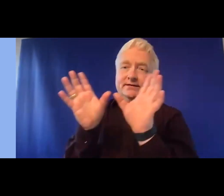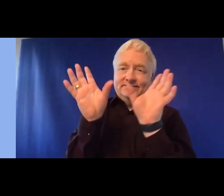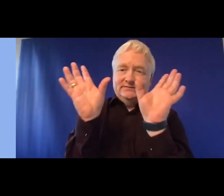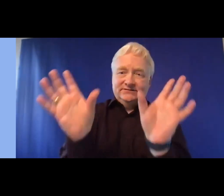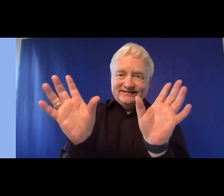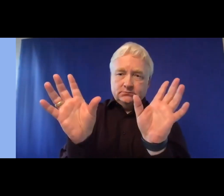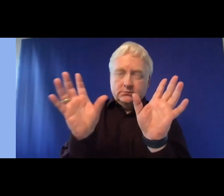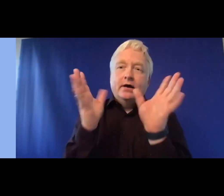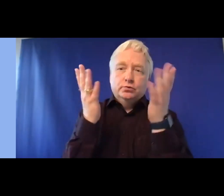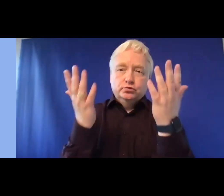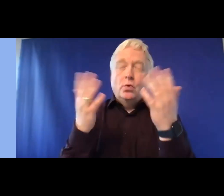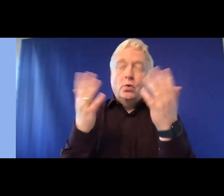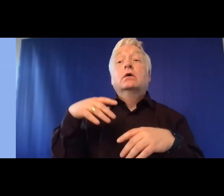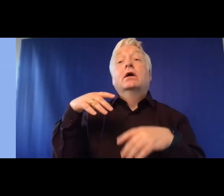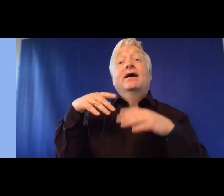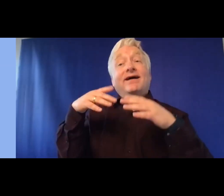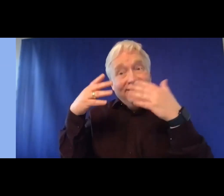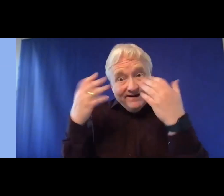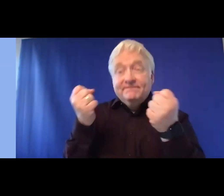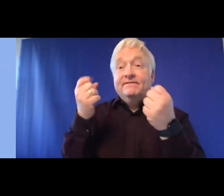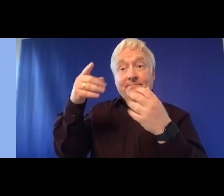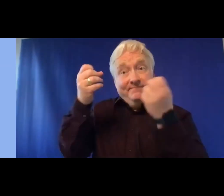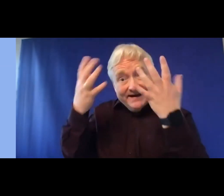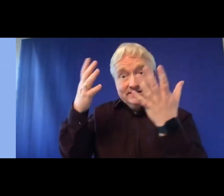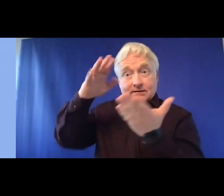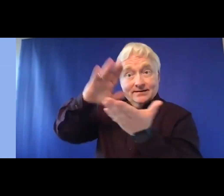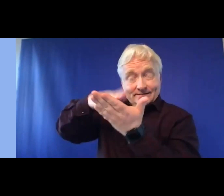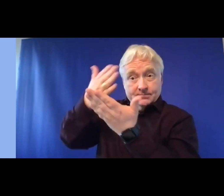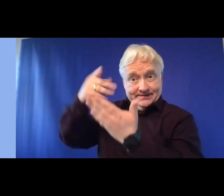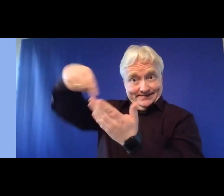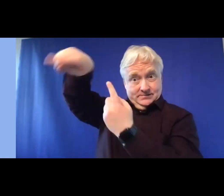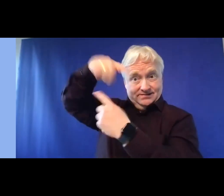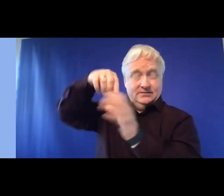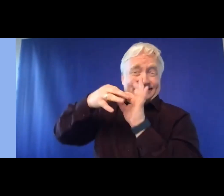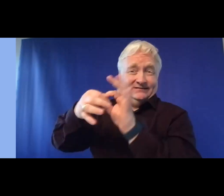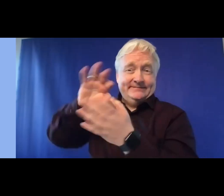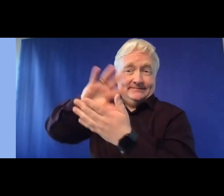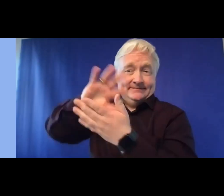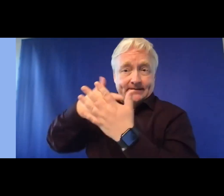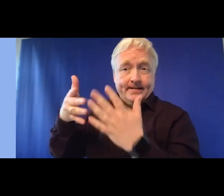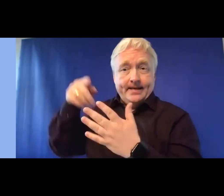que sería la de las lenguas orales, y luego la modalidad visual y gestual, que es de la de las lenguas de signos.